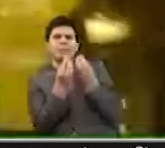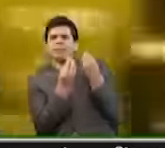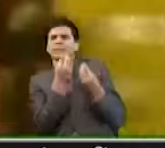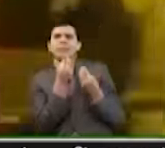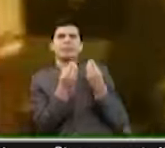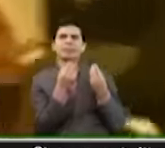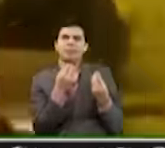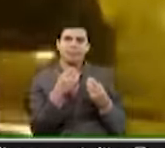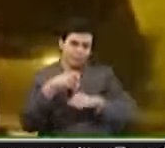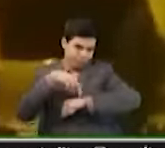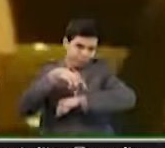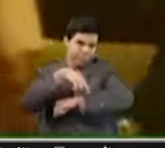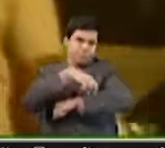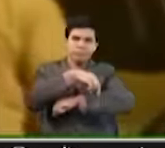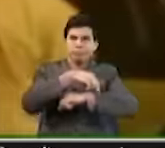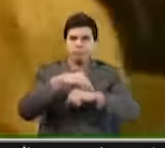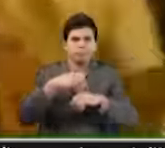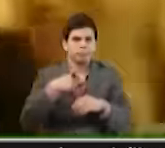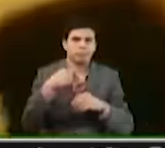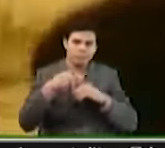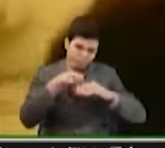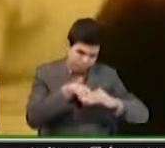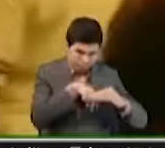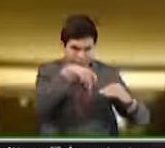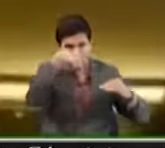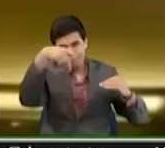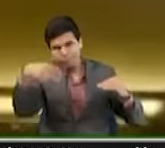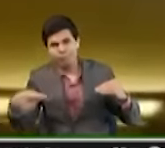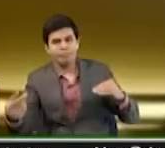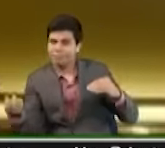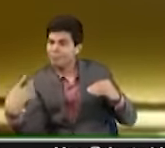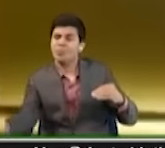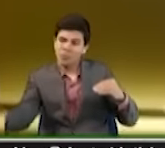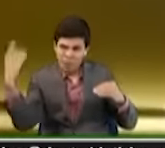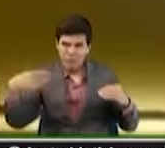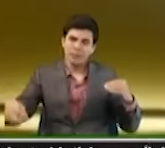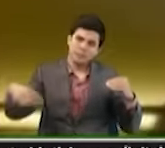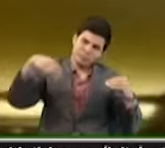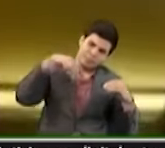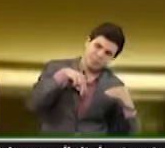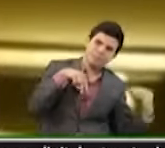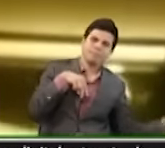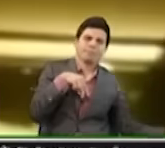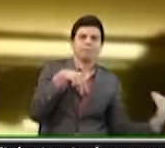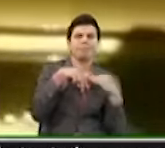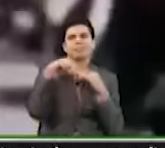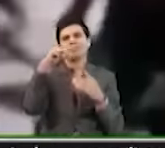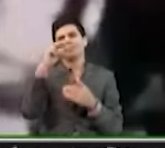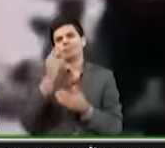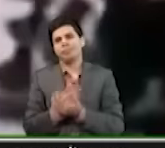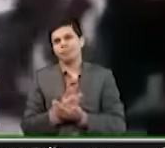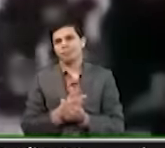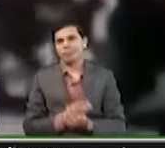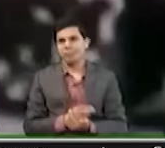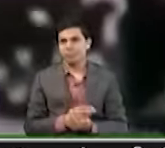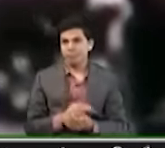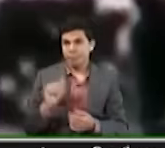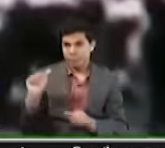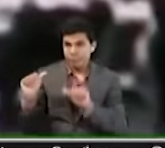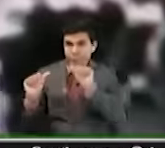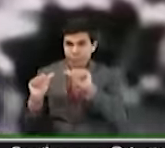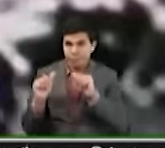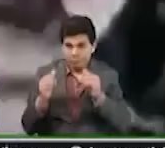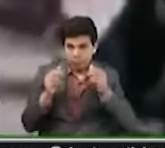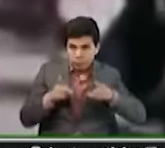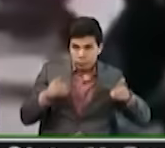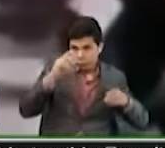En el andén, pues me tiré a la calle, pero ella dijo, suba, si me subí, igualmente se vino. Las 2 niñas fueron auxiliadas por el